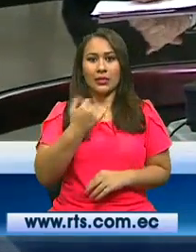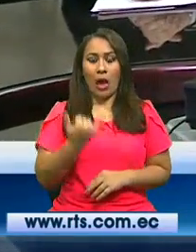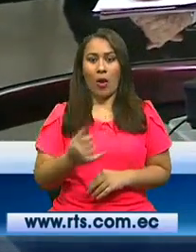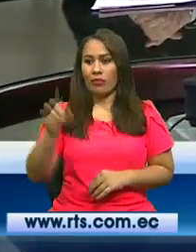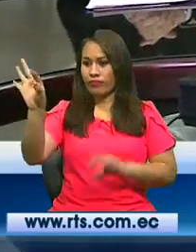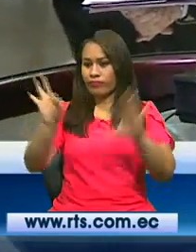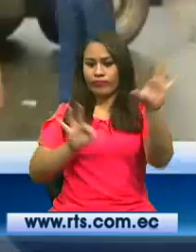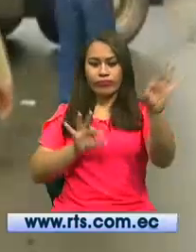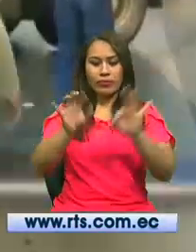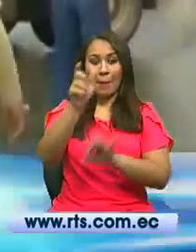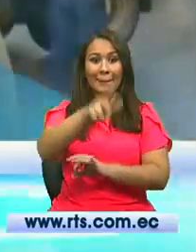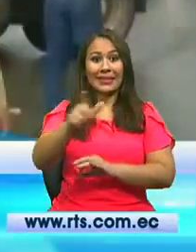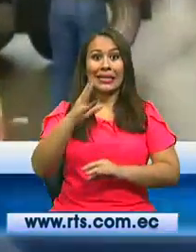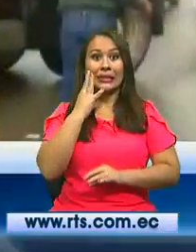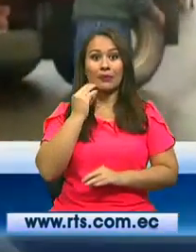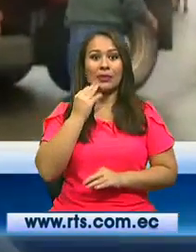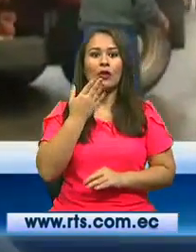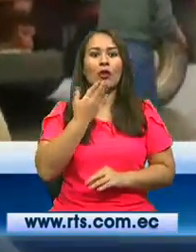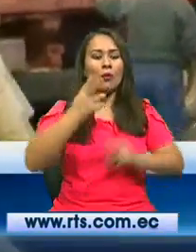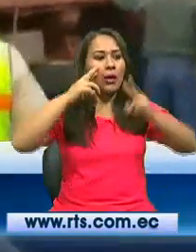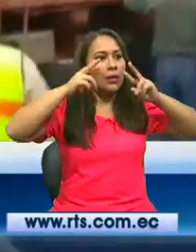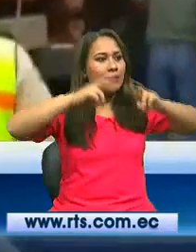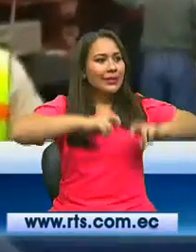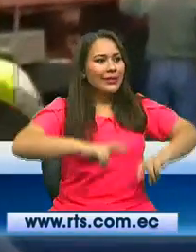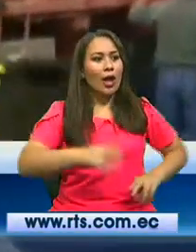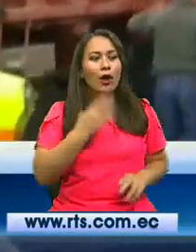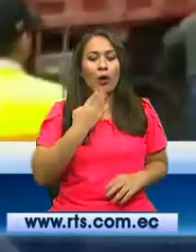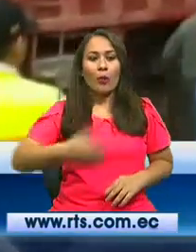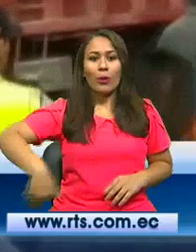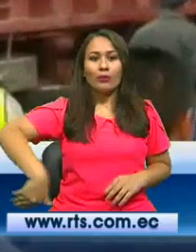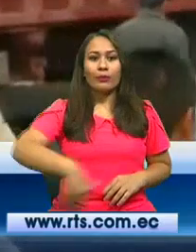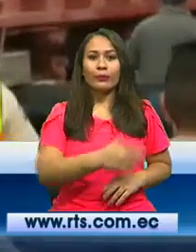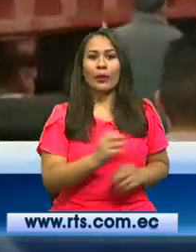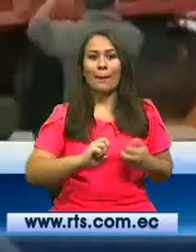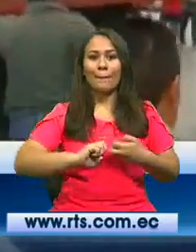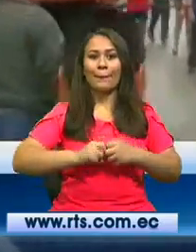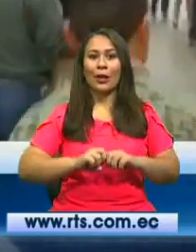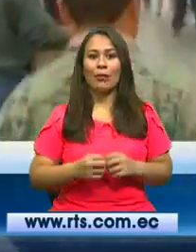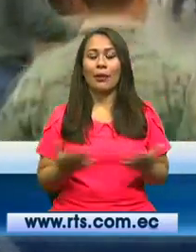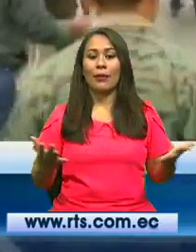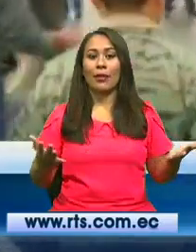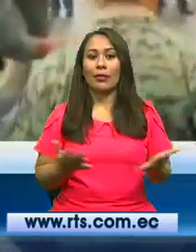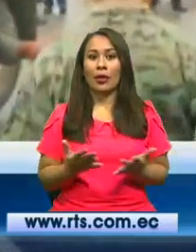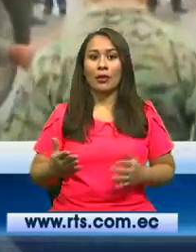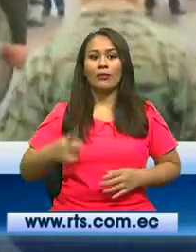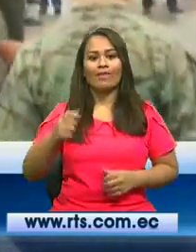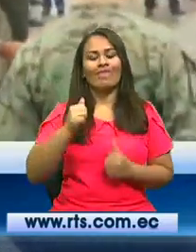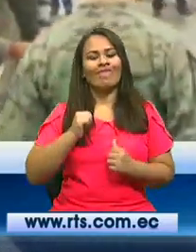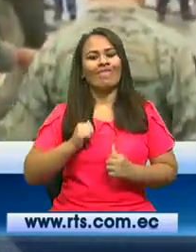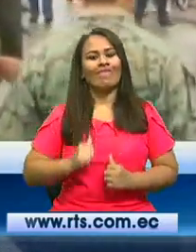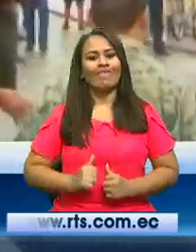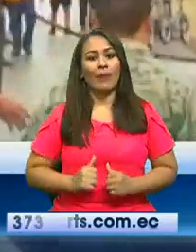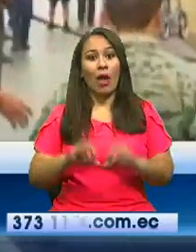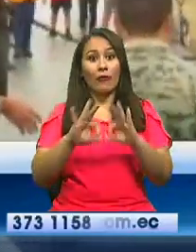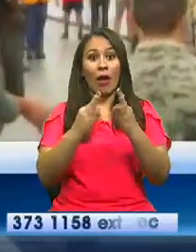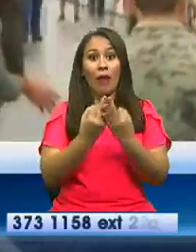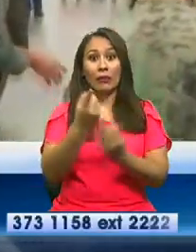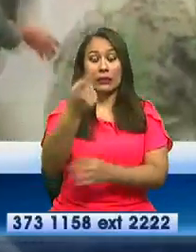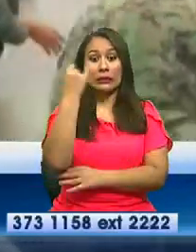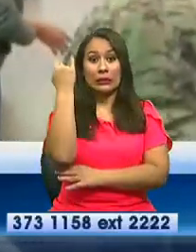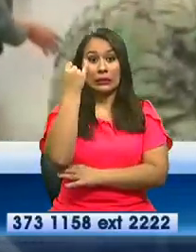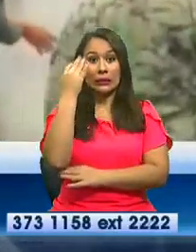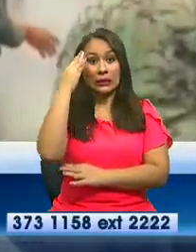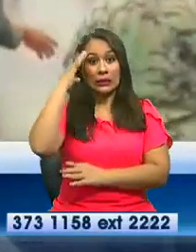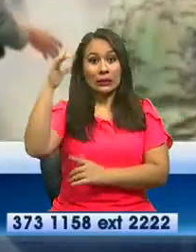Junta Investigadora de Accidentes para que determinen las causas que provocaron el percance que enluta a la familia militar y al